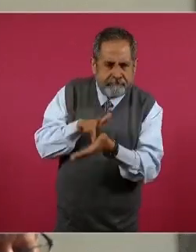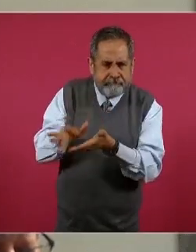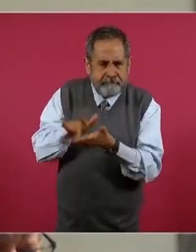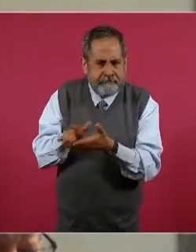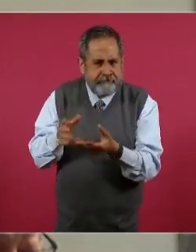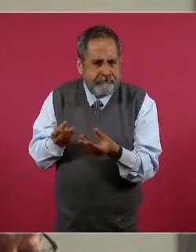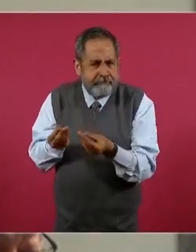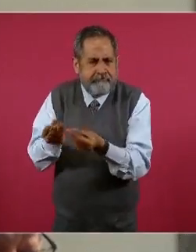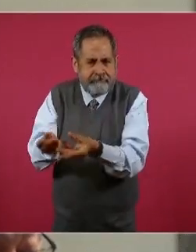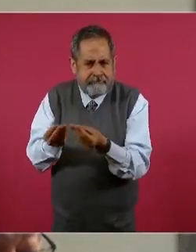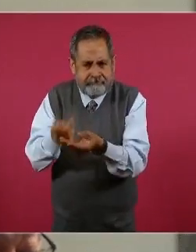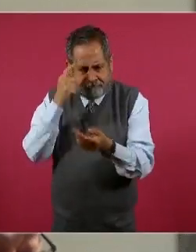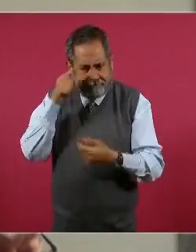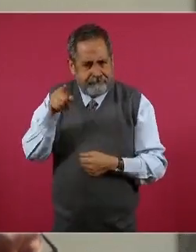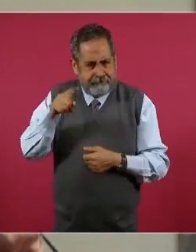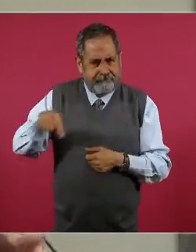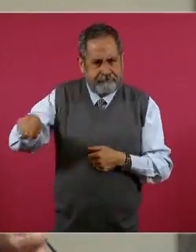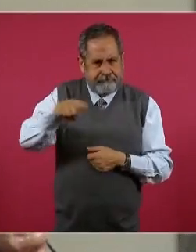qué otros apoyos